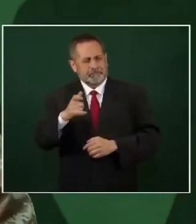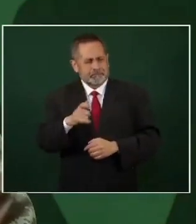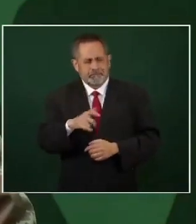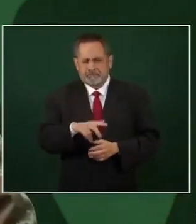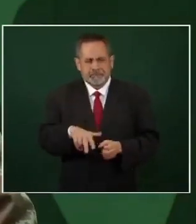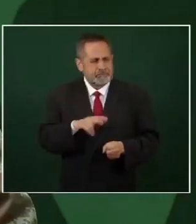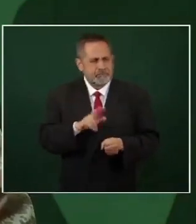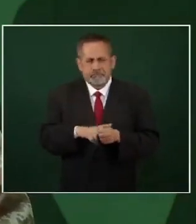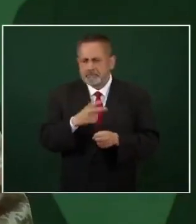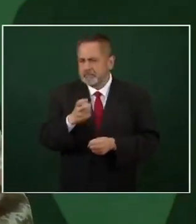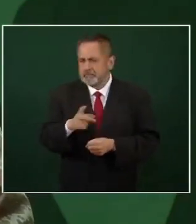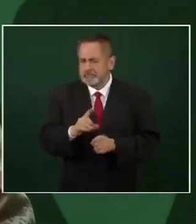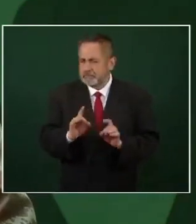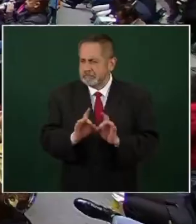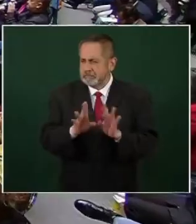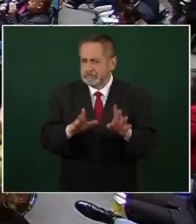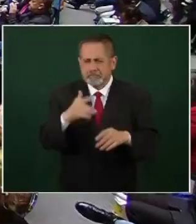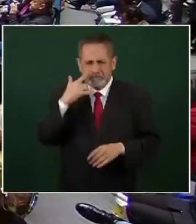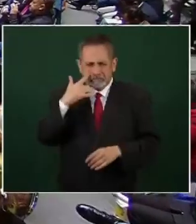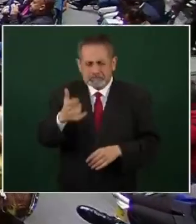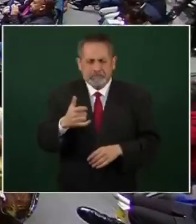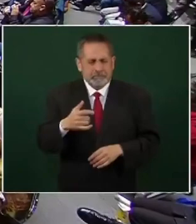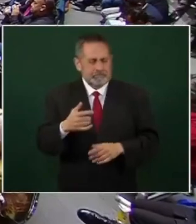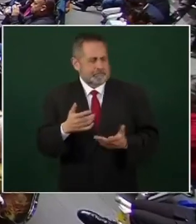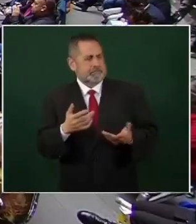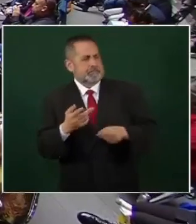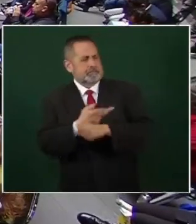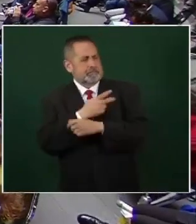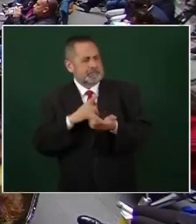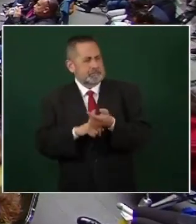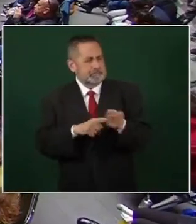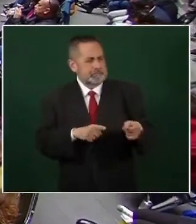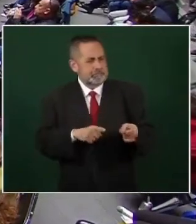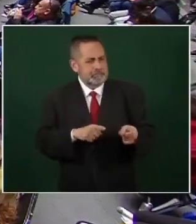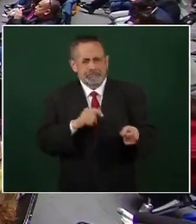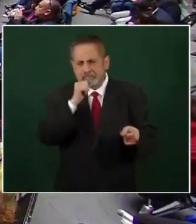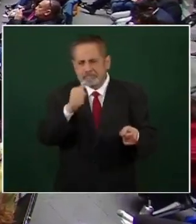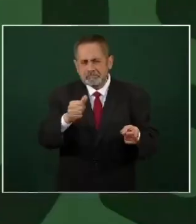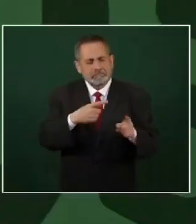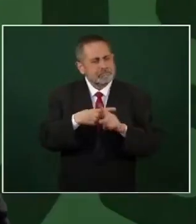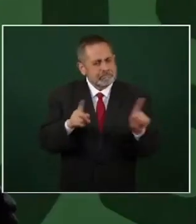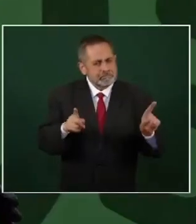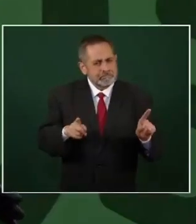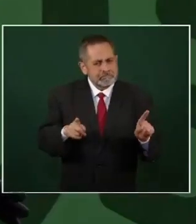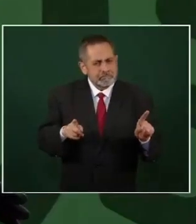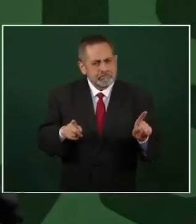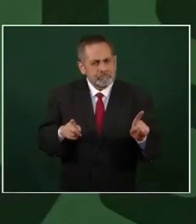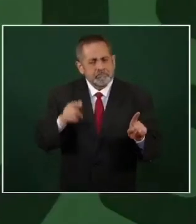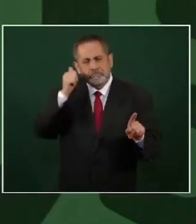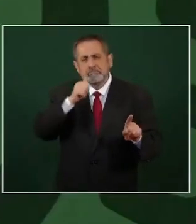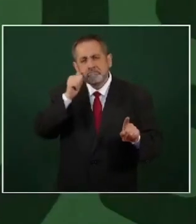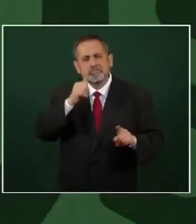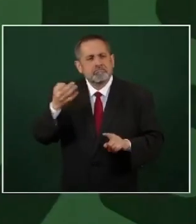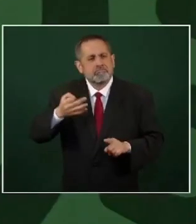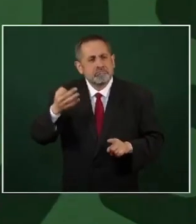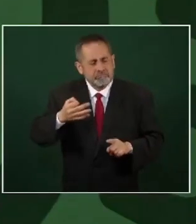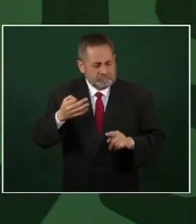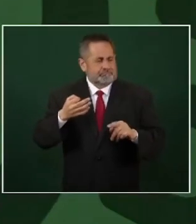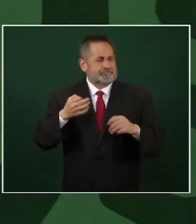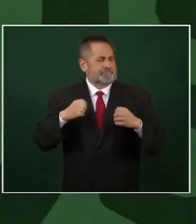normal que se desarrollaran, eventos que salían de la parte normal de operación